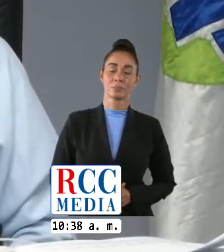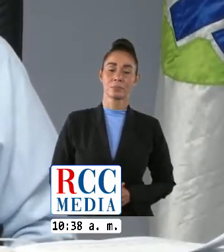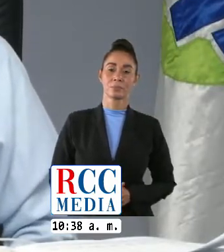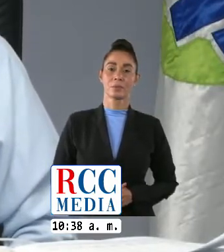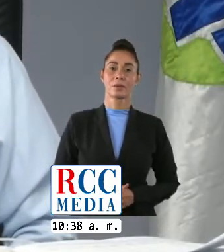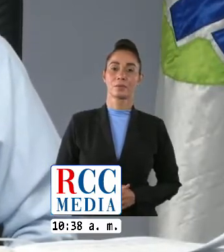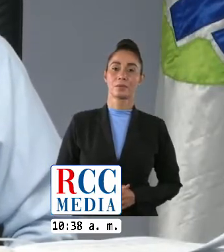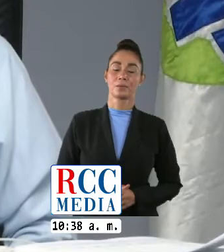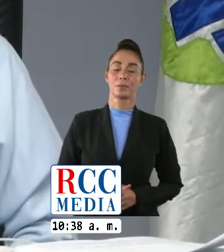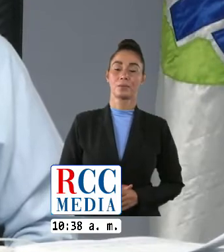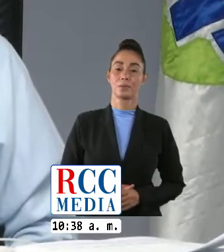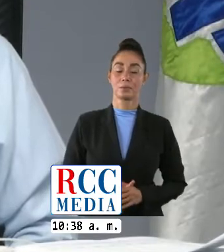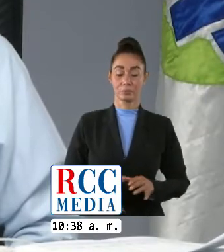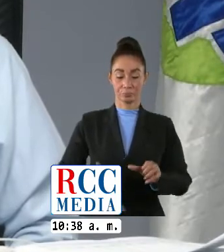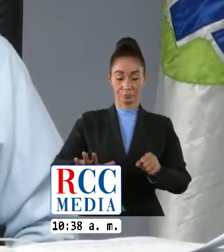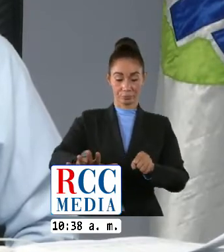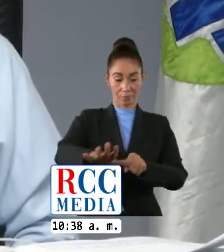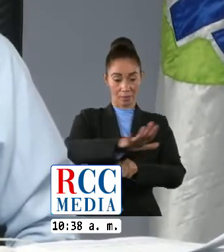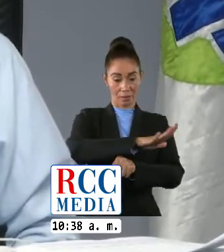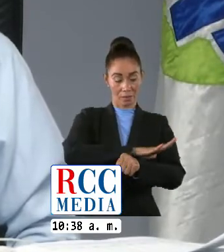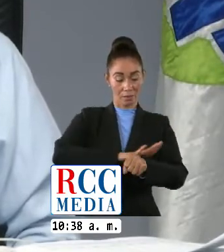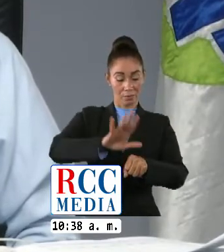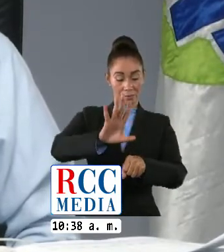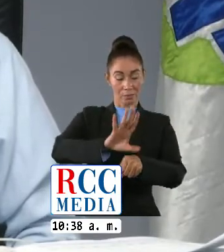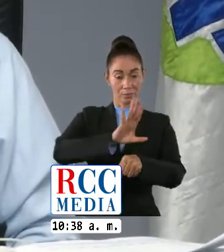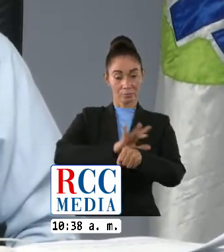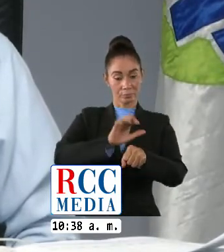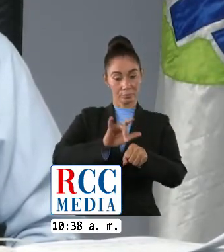En el total computado al día de hoy,